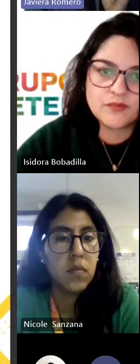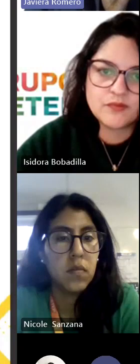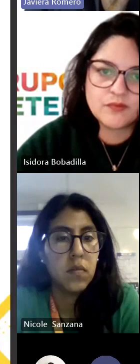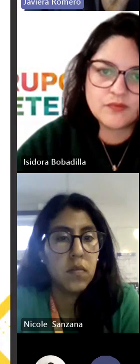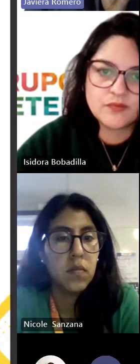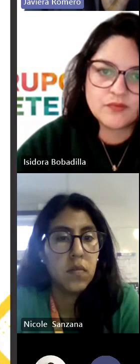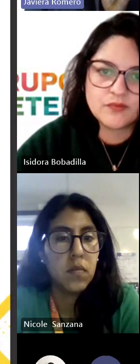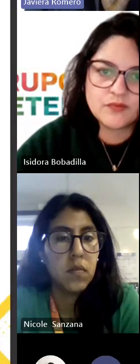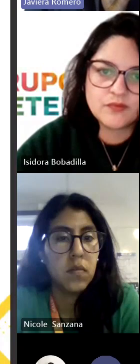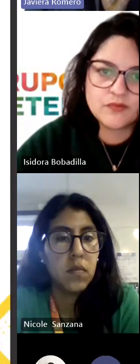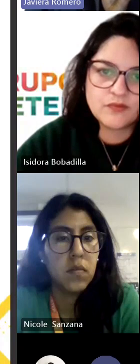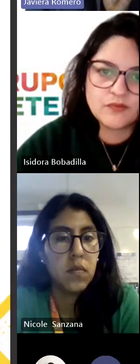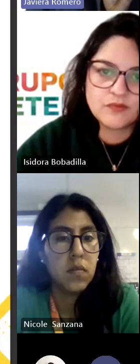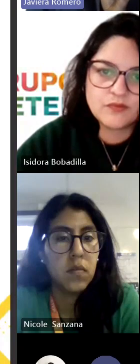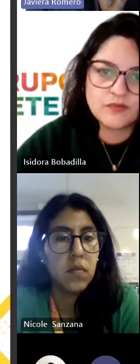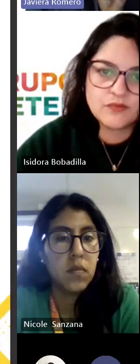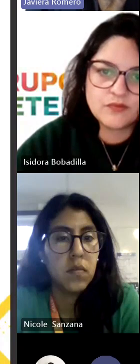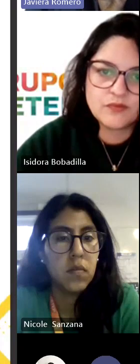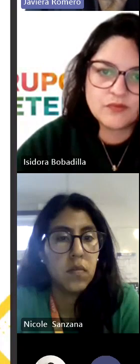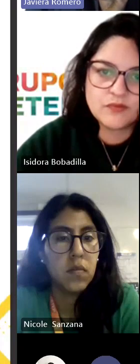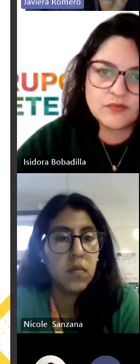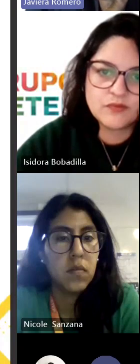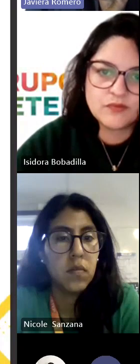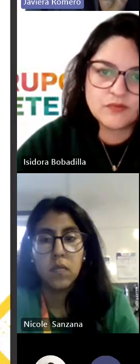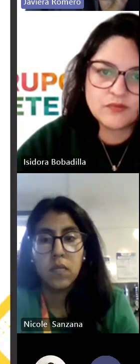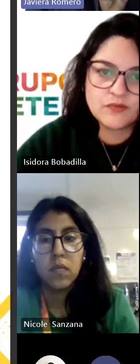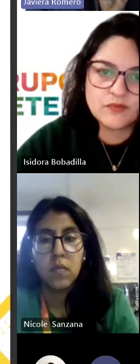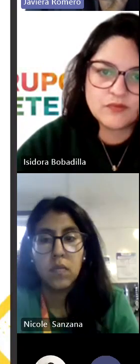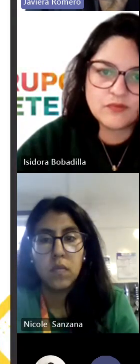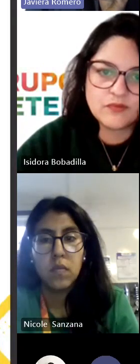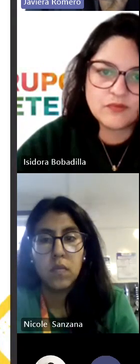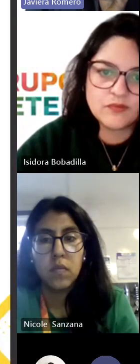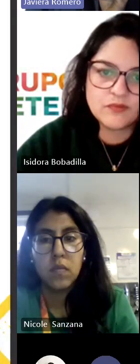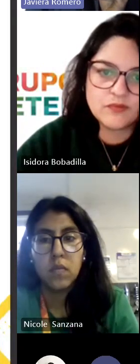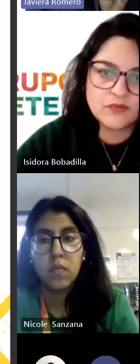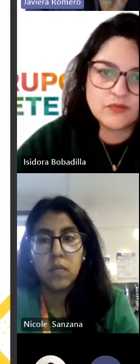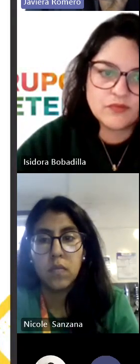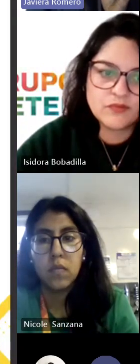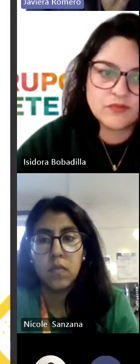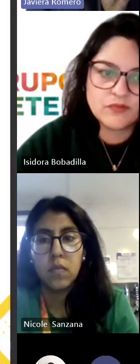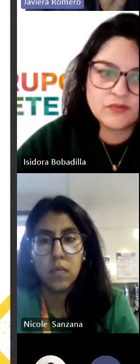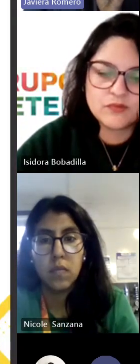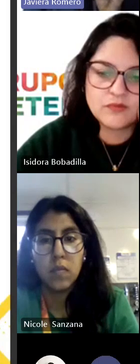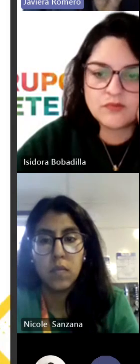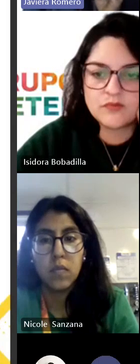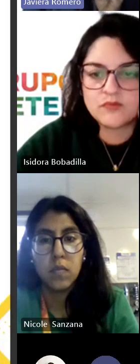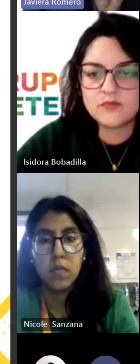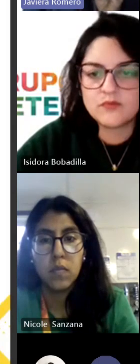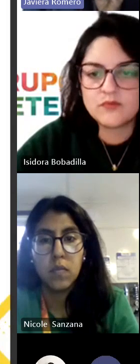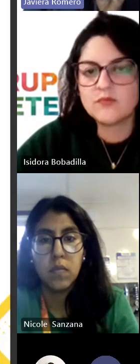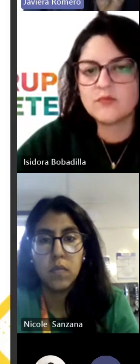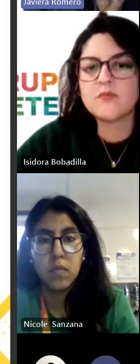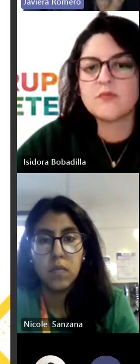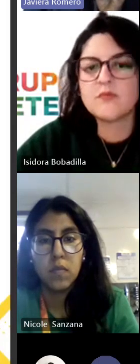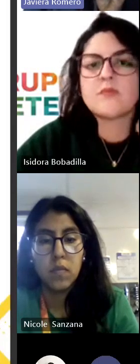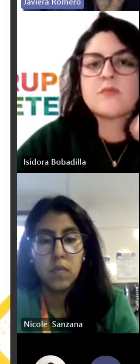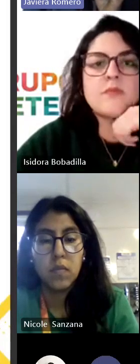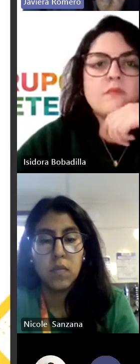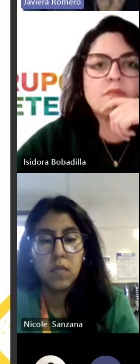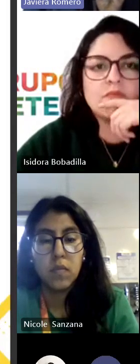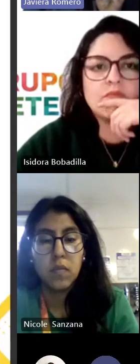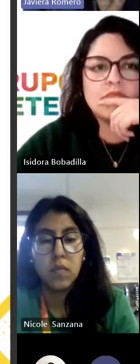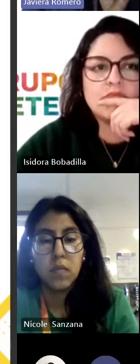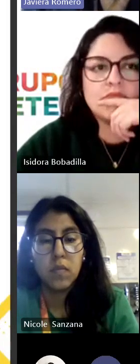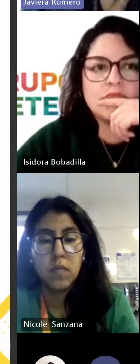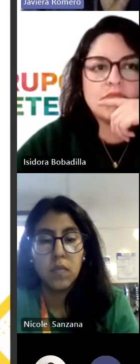Incluso el clima de convivencia que se visualiza entre los profesores también es súper importante, porque